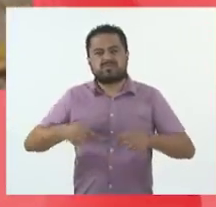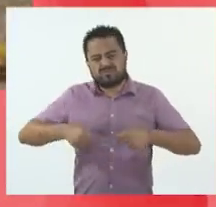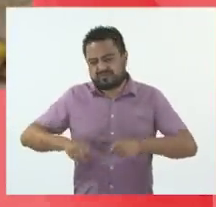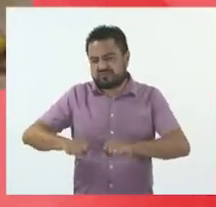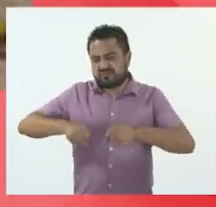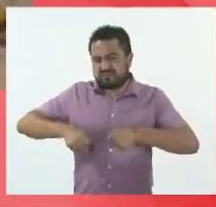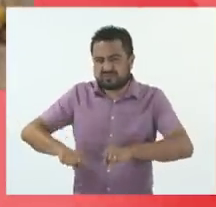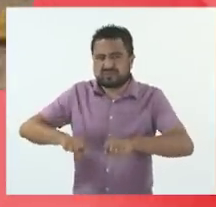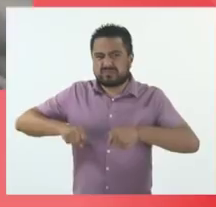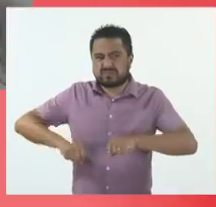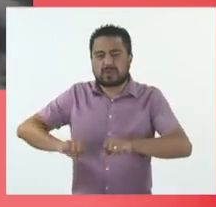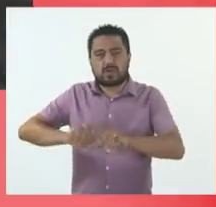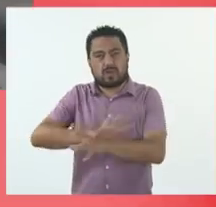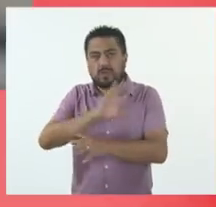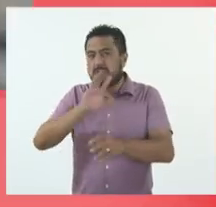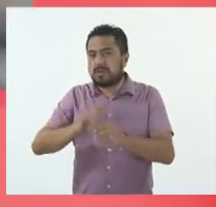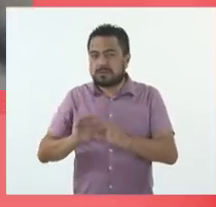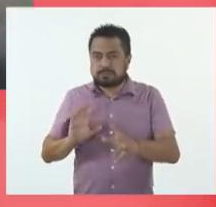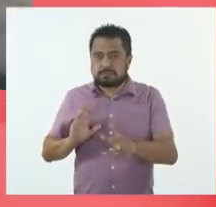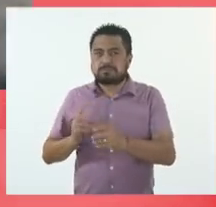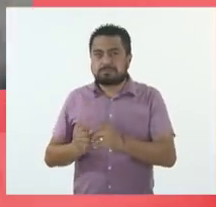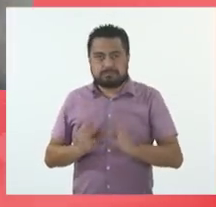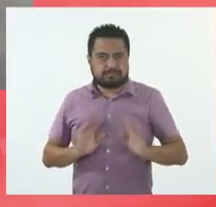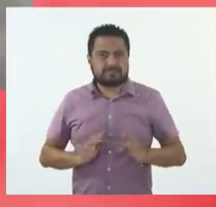todo, puras pencas de estas.